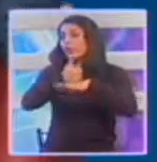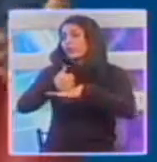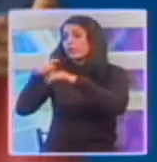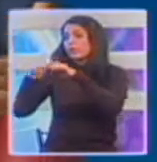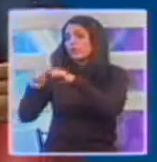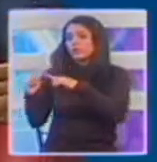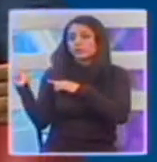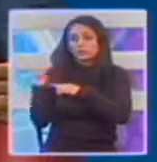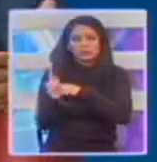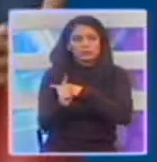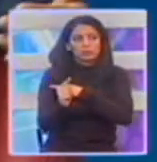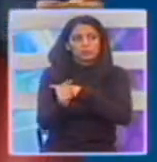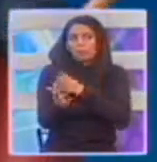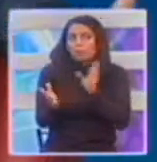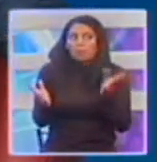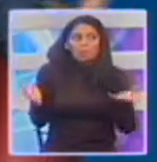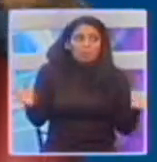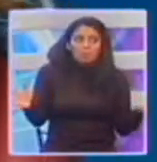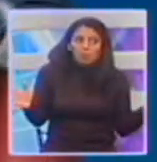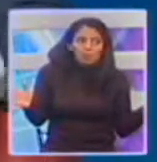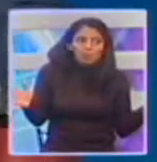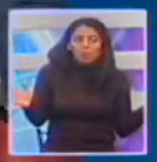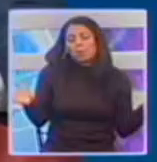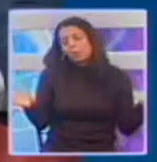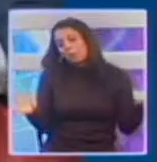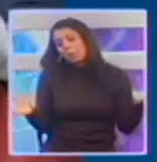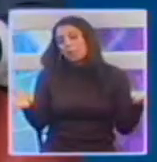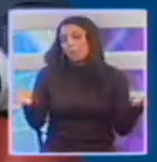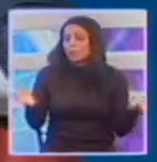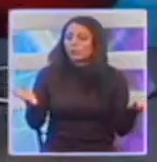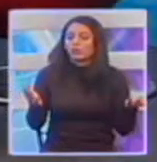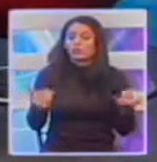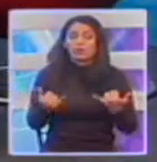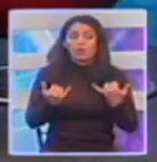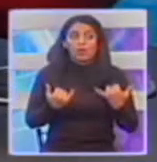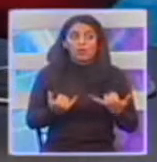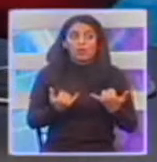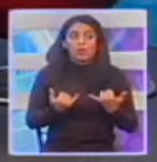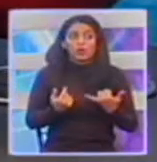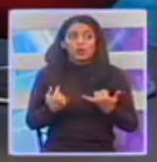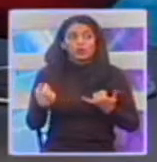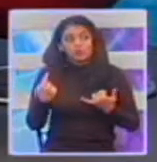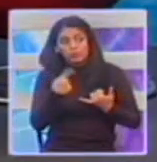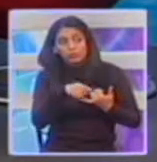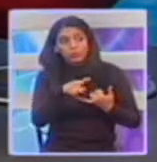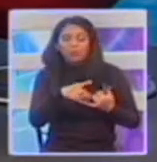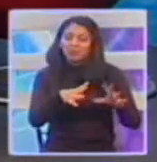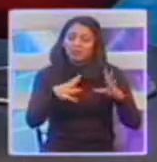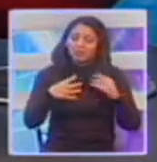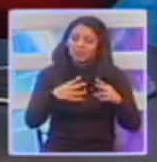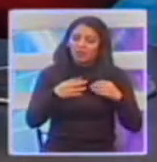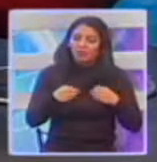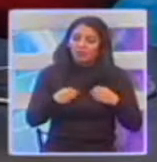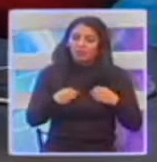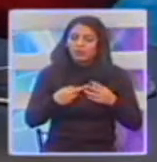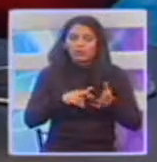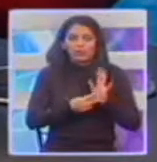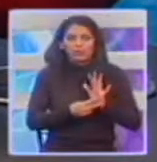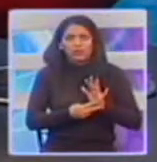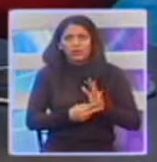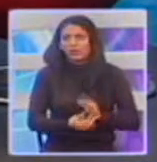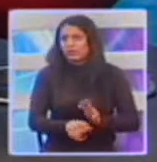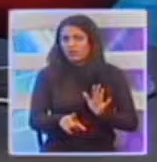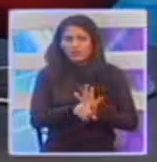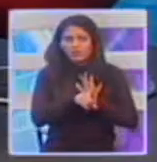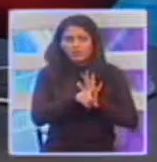pertinente no lo hizo si nosotros aceptamos en este momento el peligroso analista pacheco estamos violentando la norma jurídica